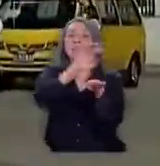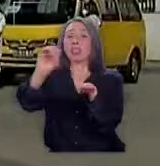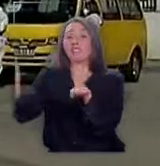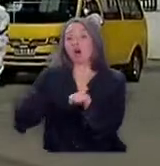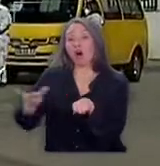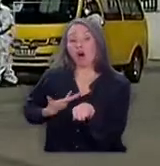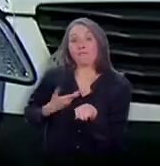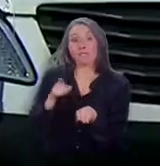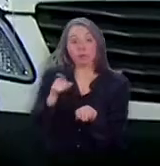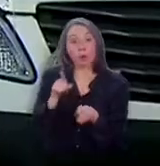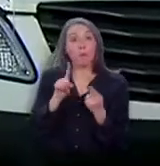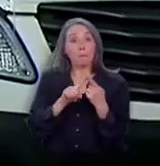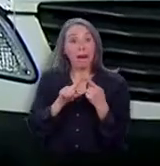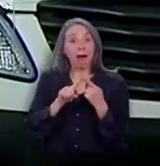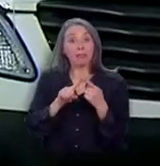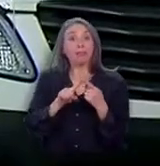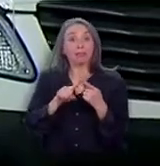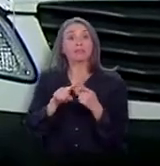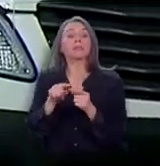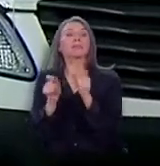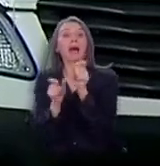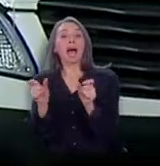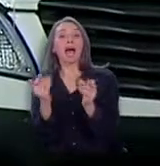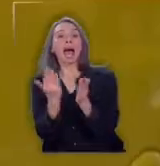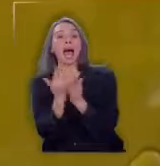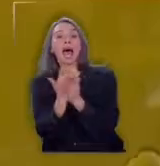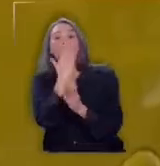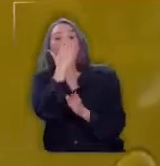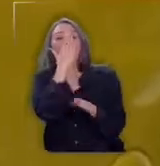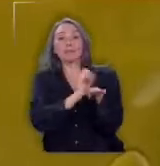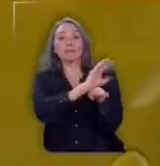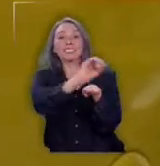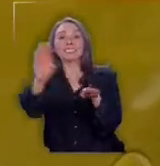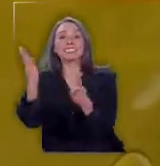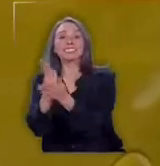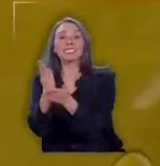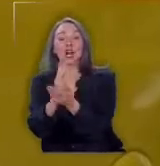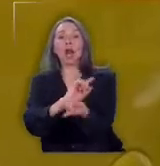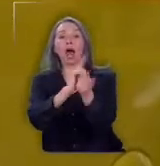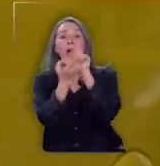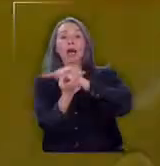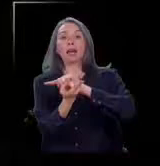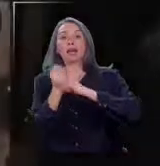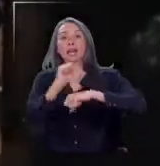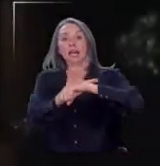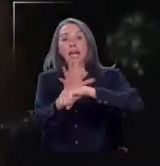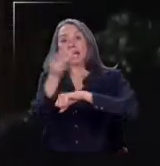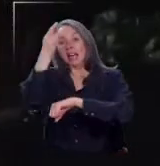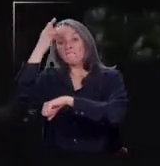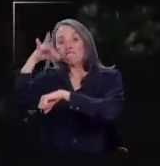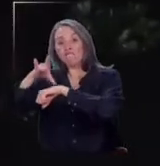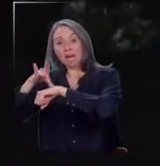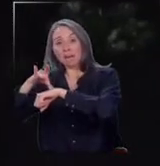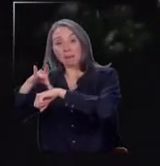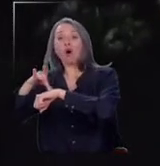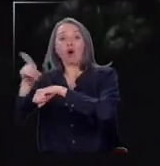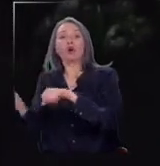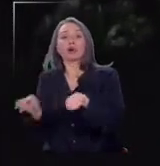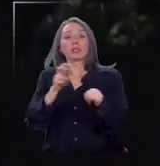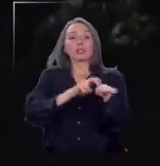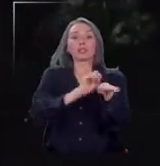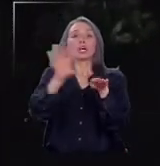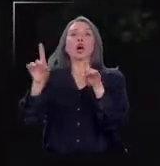ofrecieron ser parte del grupo de transportistas escolares que trasladará durante la pandemia a pacientes covid a las distintas